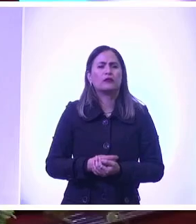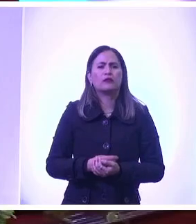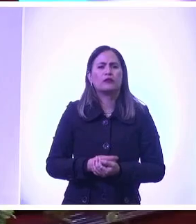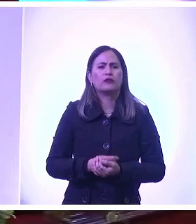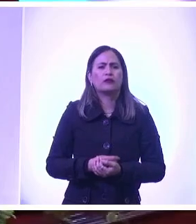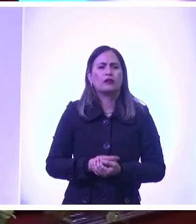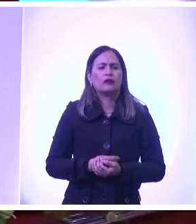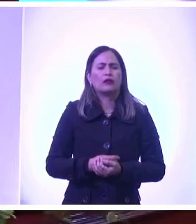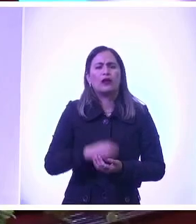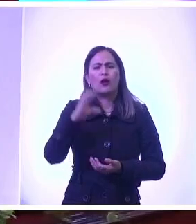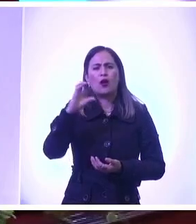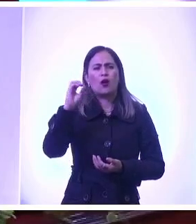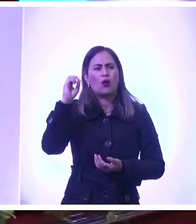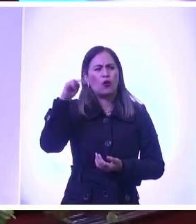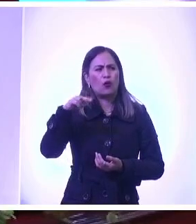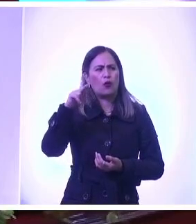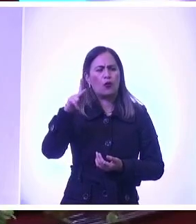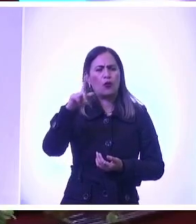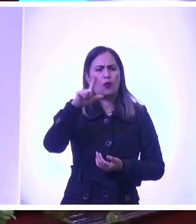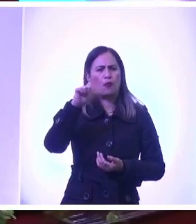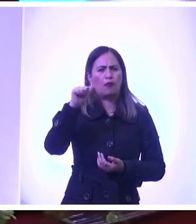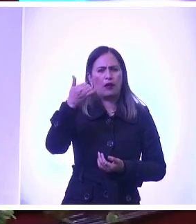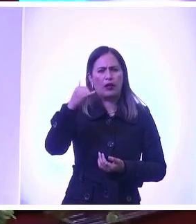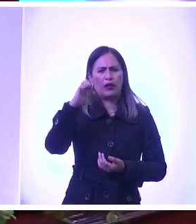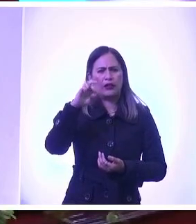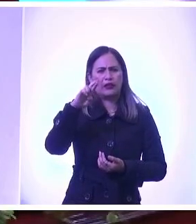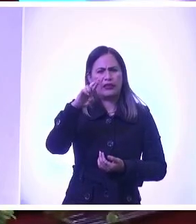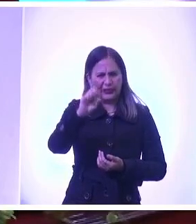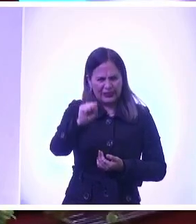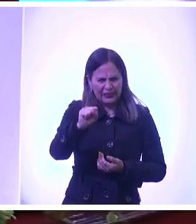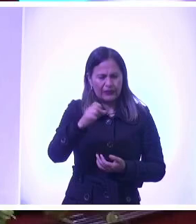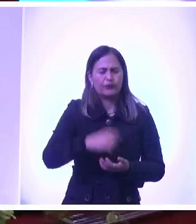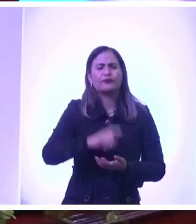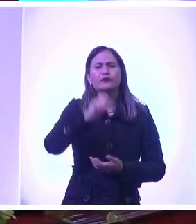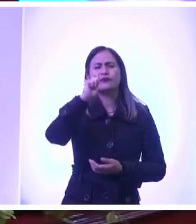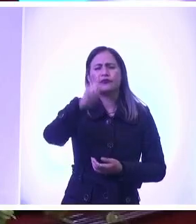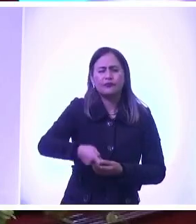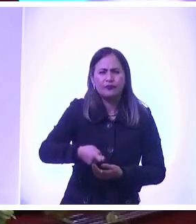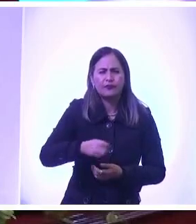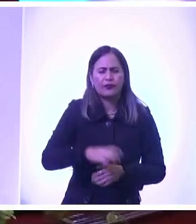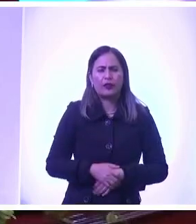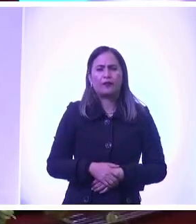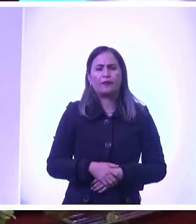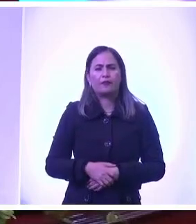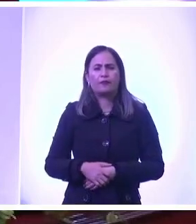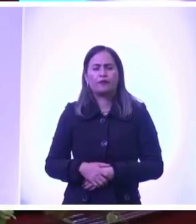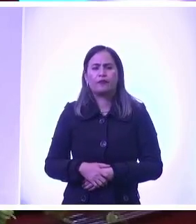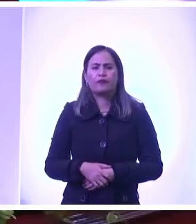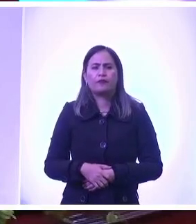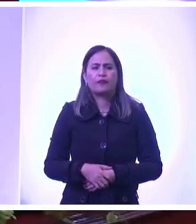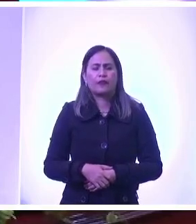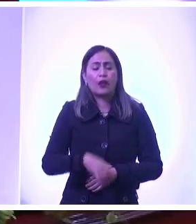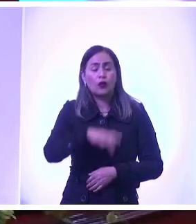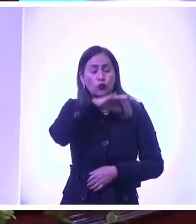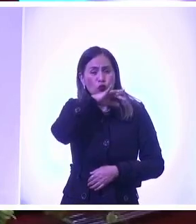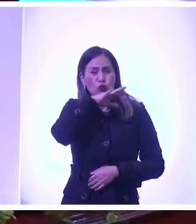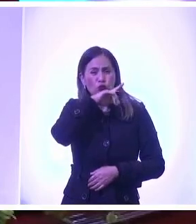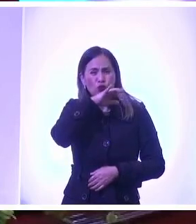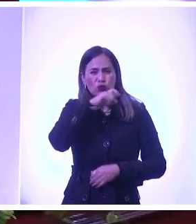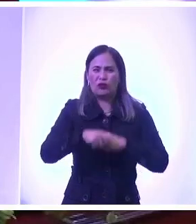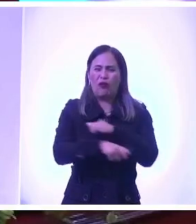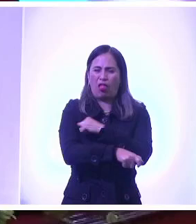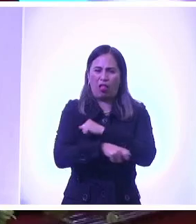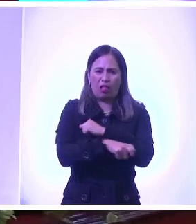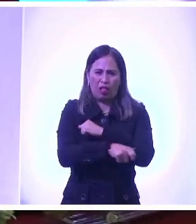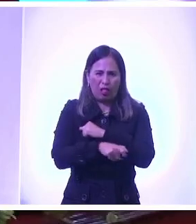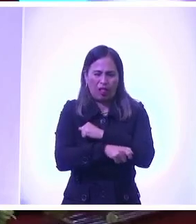escuchado hablar del compliance el compliance resulta que es la solución ante la corrupción que se vive